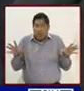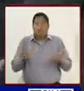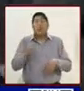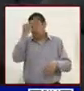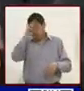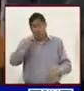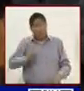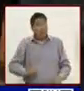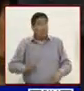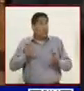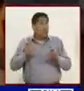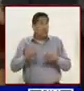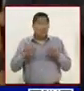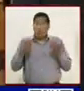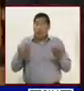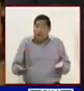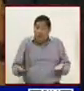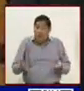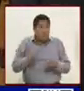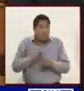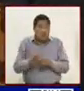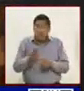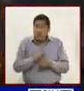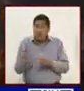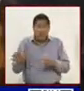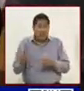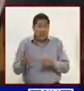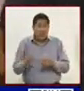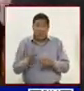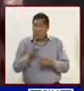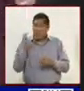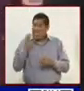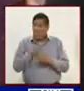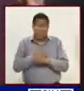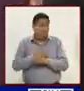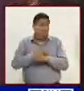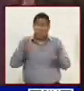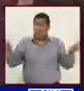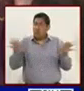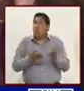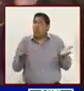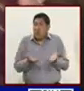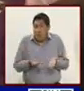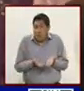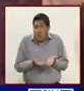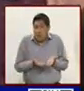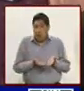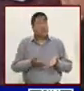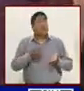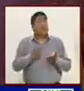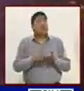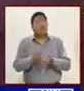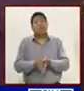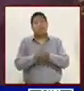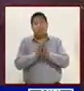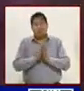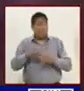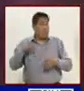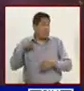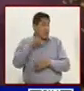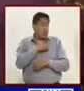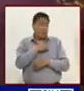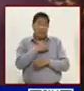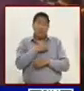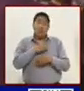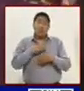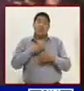la zona sur no hay los colegios suficientes ni los cupos suficientes para llevar a nuestros hijos. Entonces, por eso pedimos incluso a